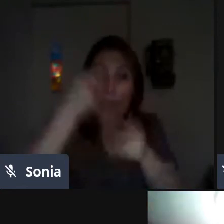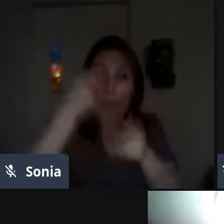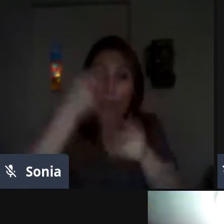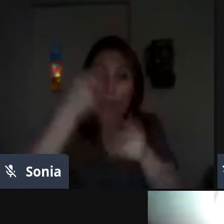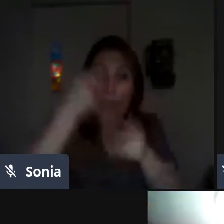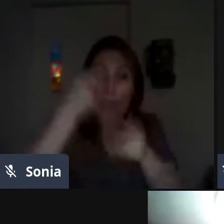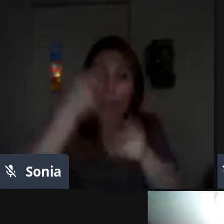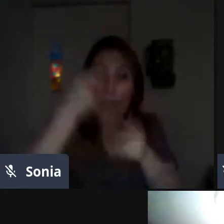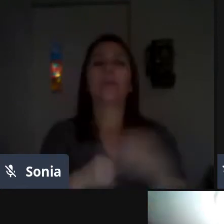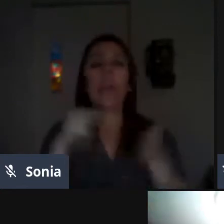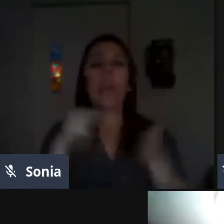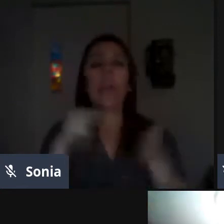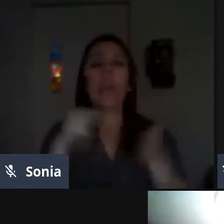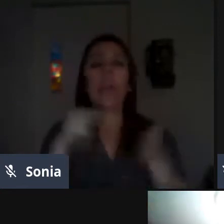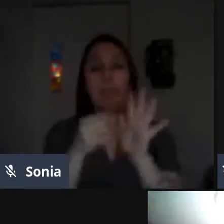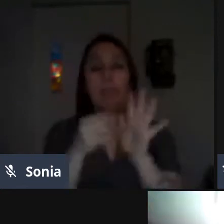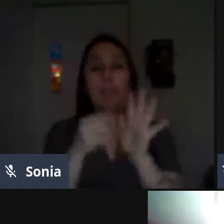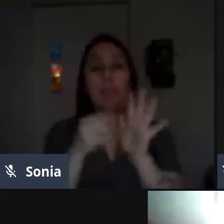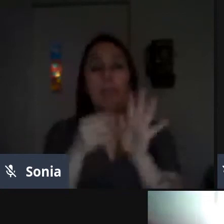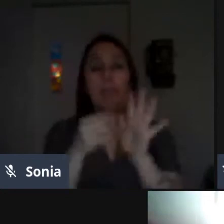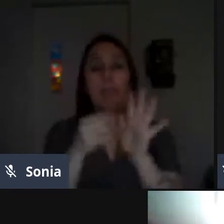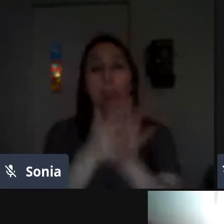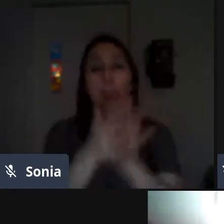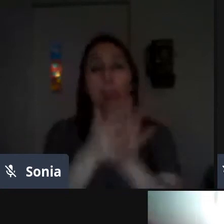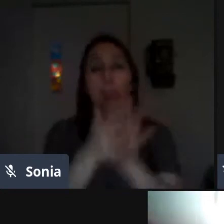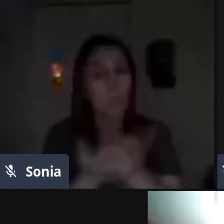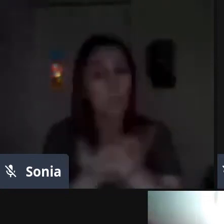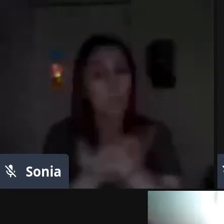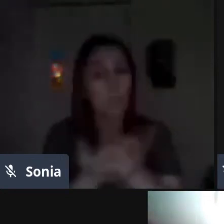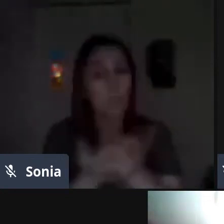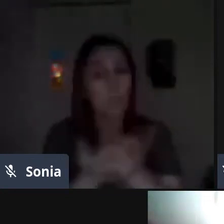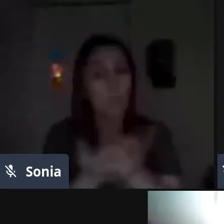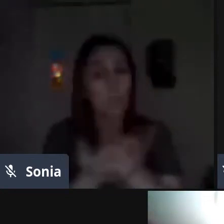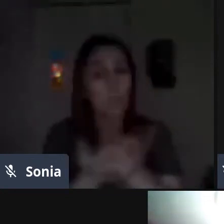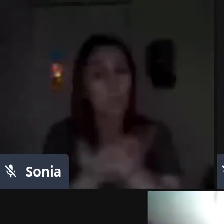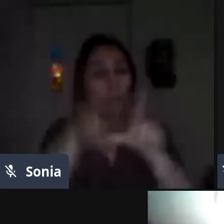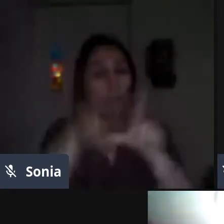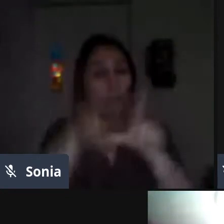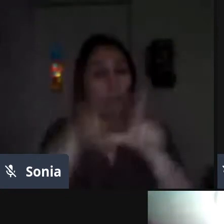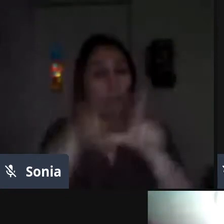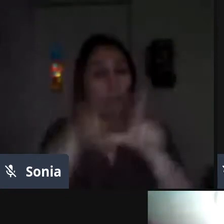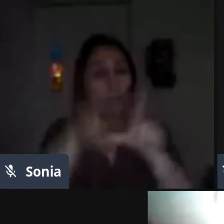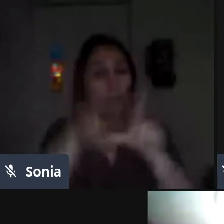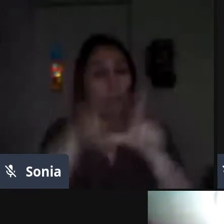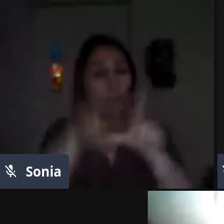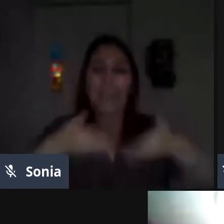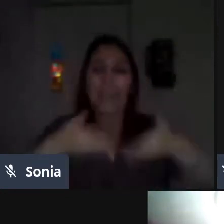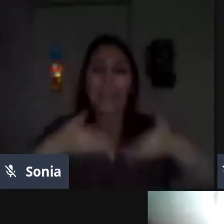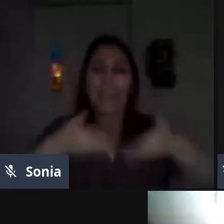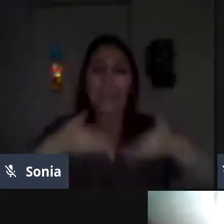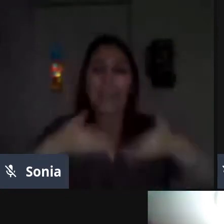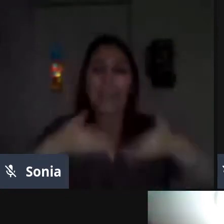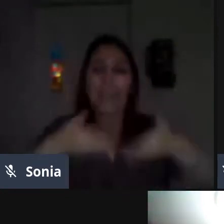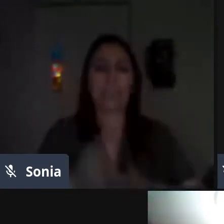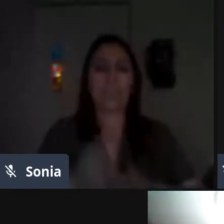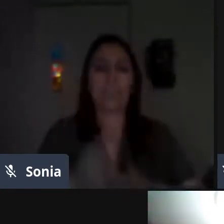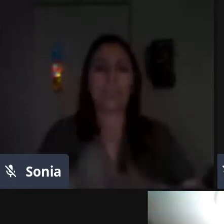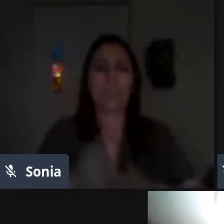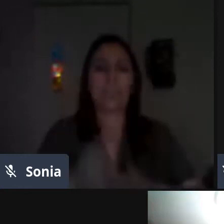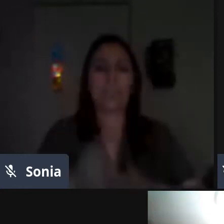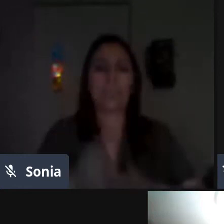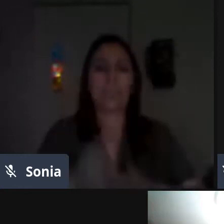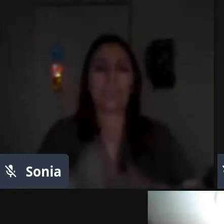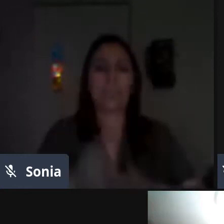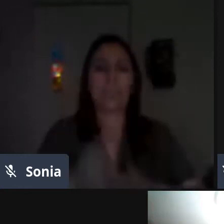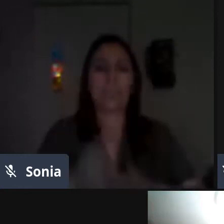mucho que es nacidos el 31 de diciembre decía algo así ese día me enteré que me dio tanto